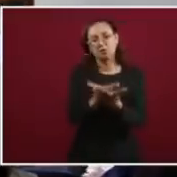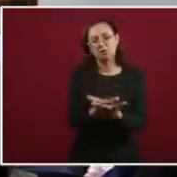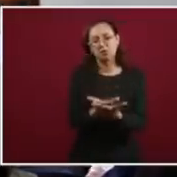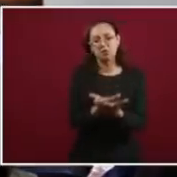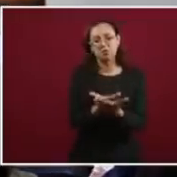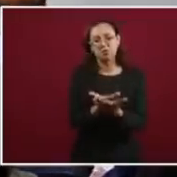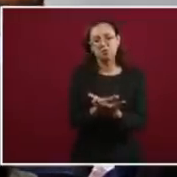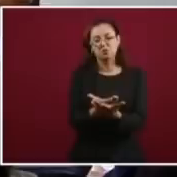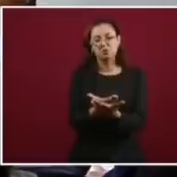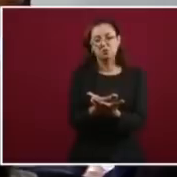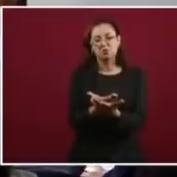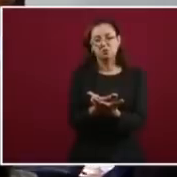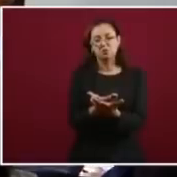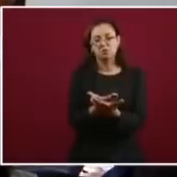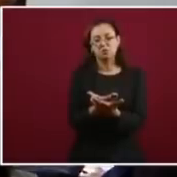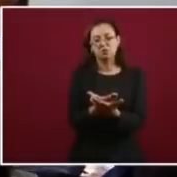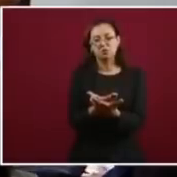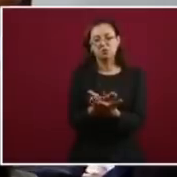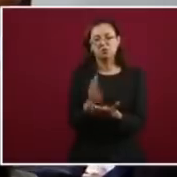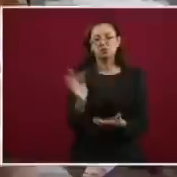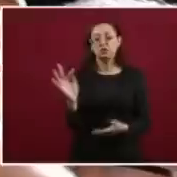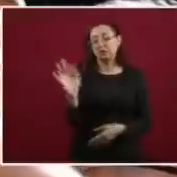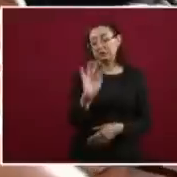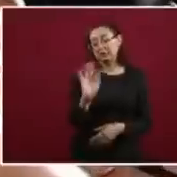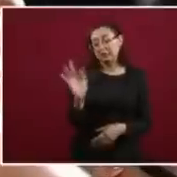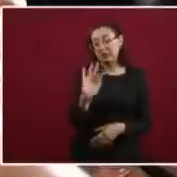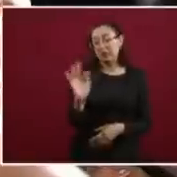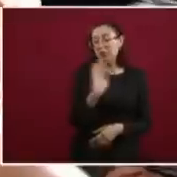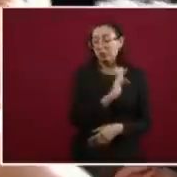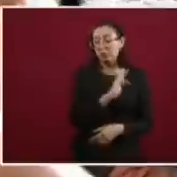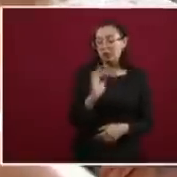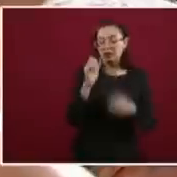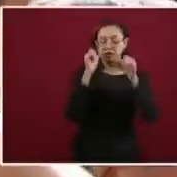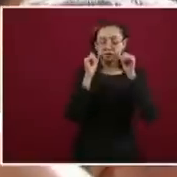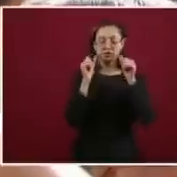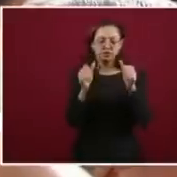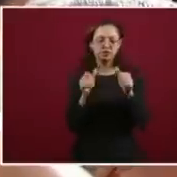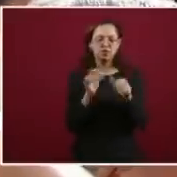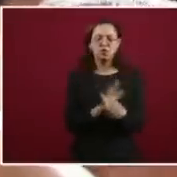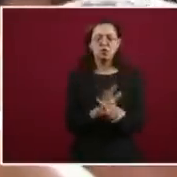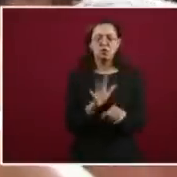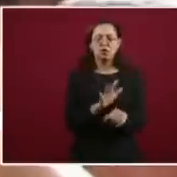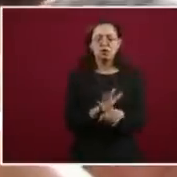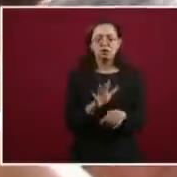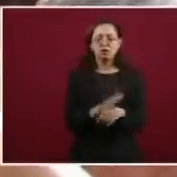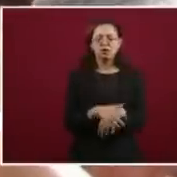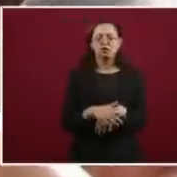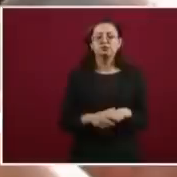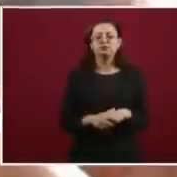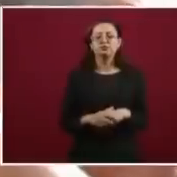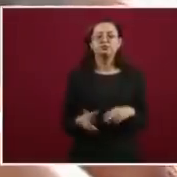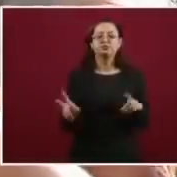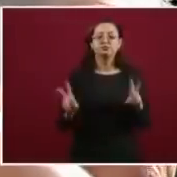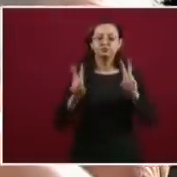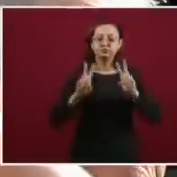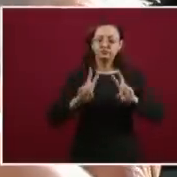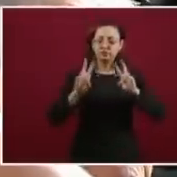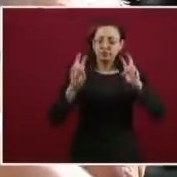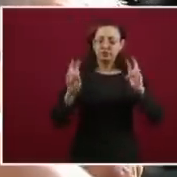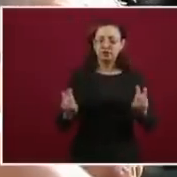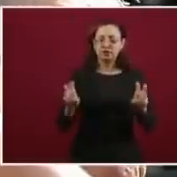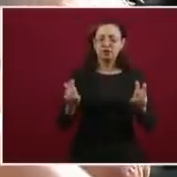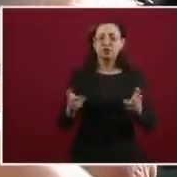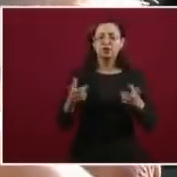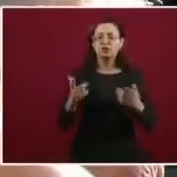podría tener algún eco y es la siguiente para el tema de las armas se está haciendo esta